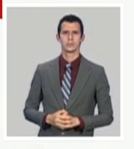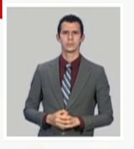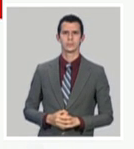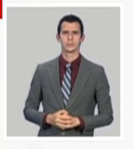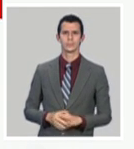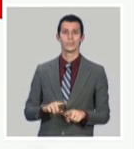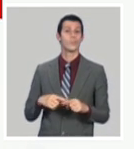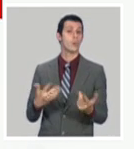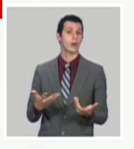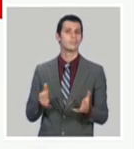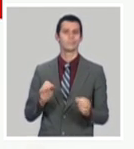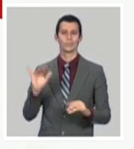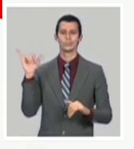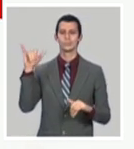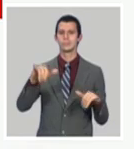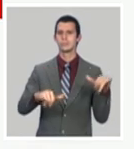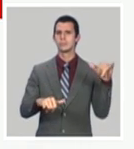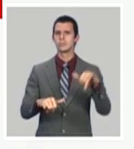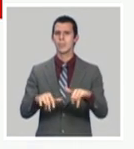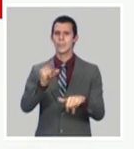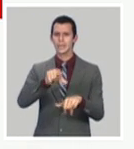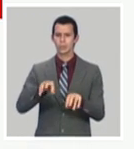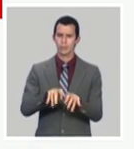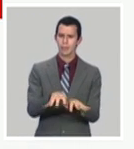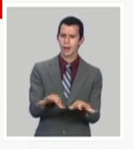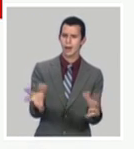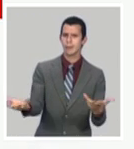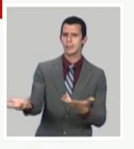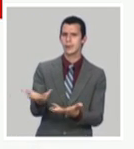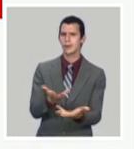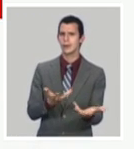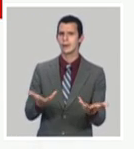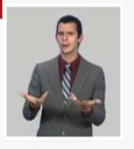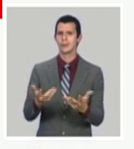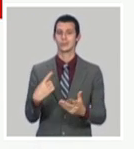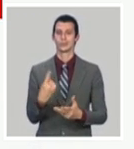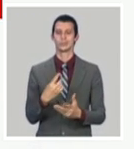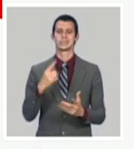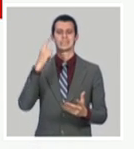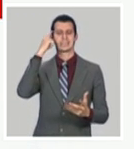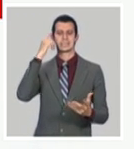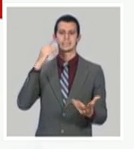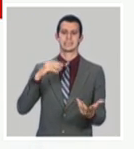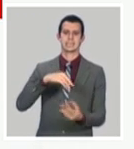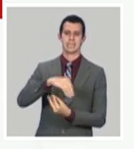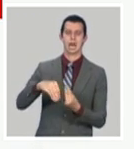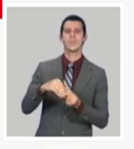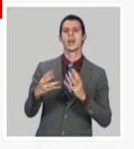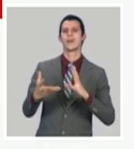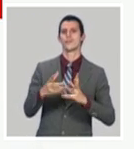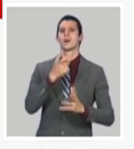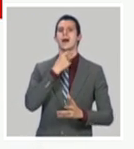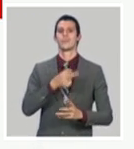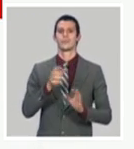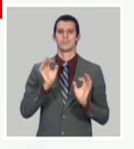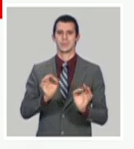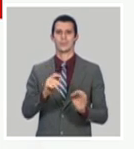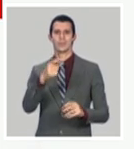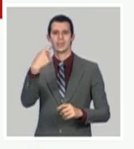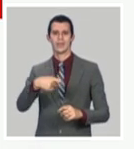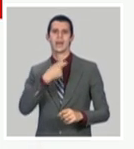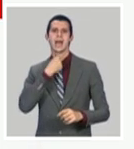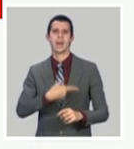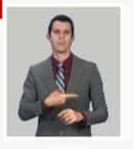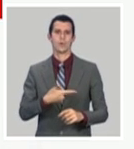los viajeros y se cambió el protocolo de los viajeros, que van a aislamiento, y prácticamente los viajeros, aun cuando hemos tenido un número de viajeros enfermos, ya